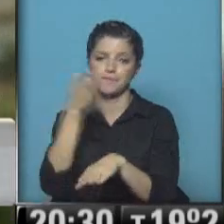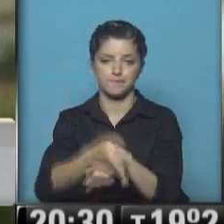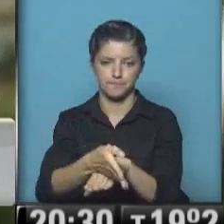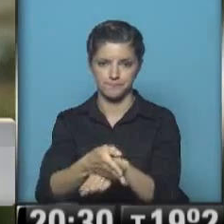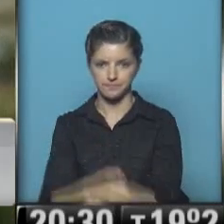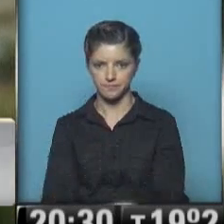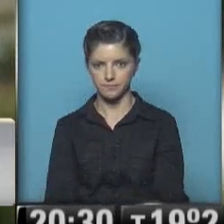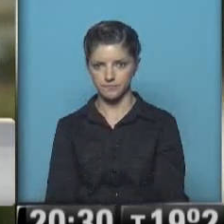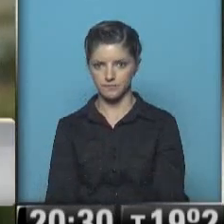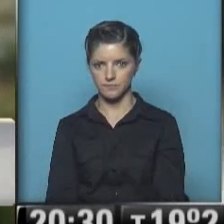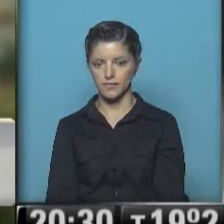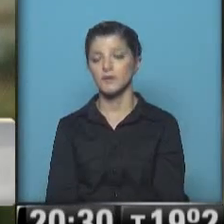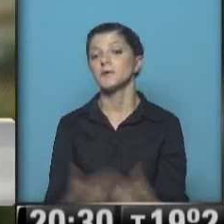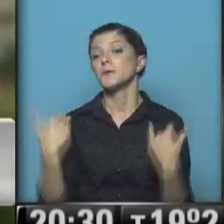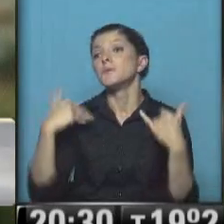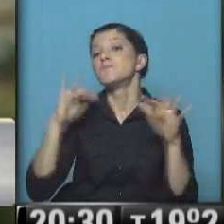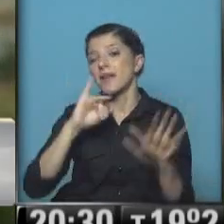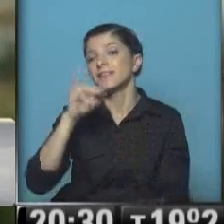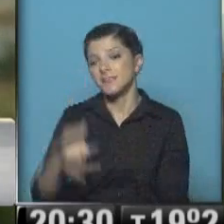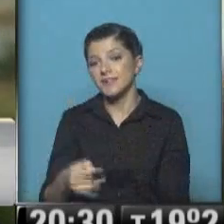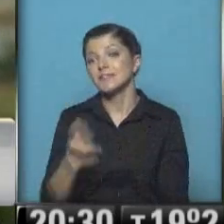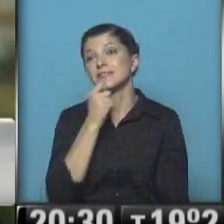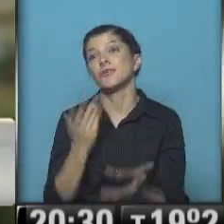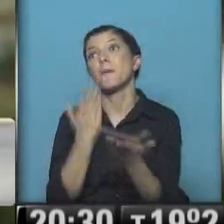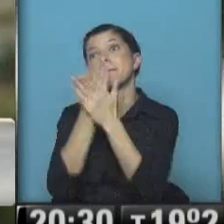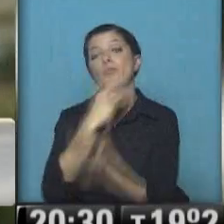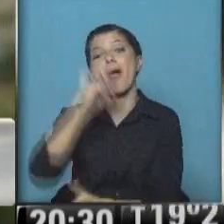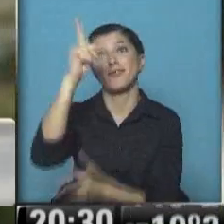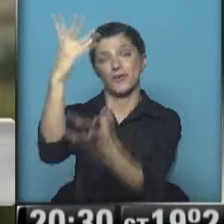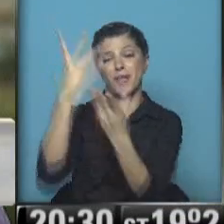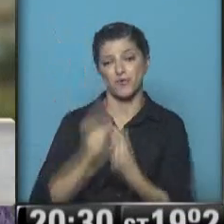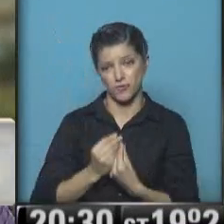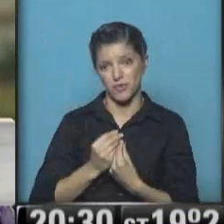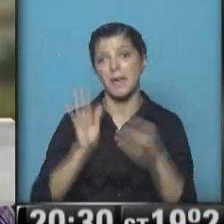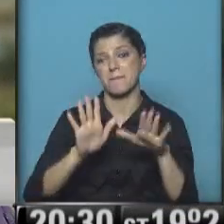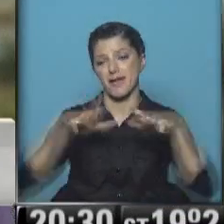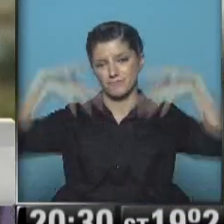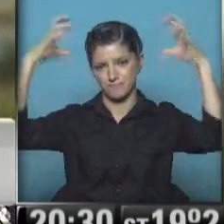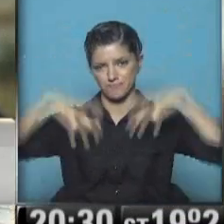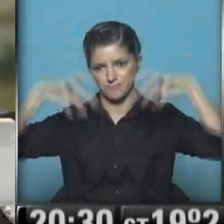lloviendo. Por ahí sí, pidiéndole una ayuda a Dios que no dé una mano, ¿no?, y que pare la lluvia.